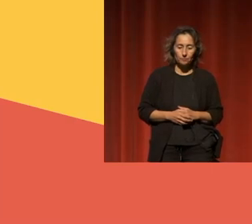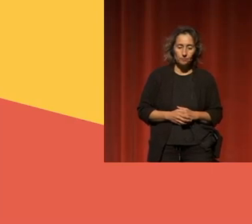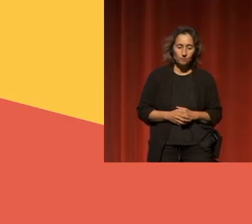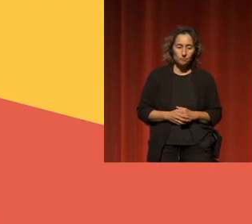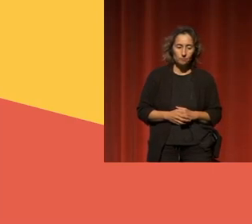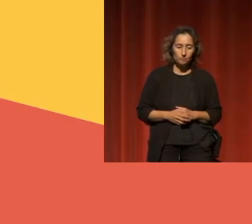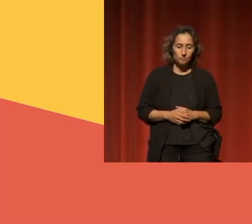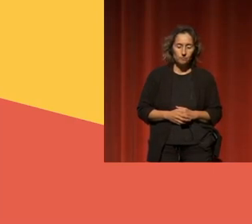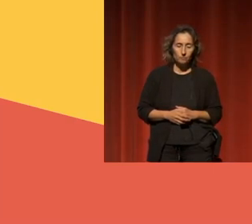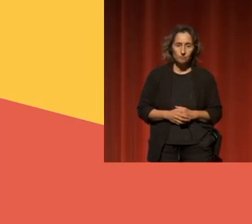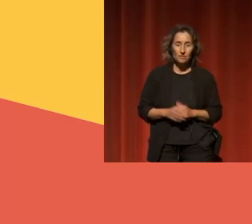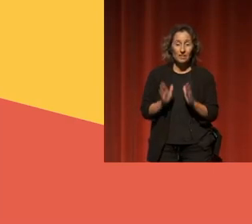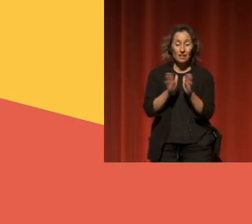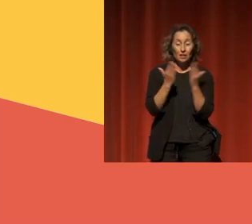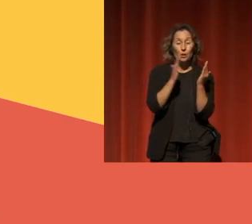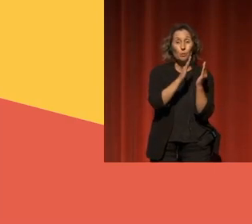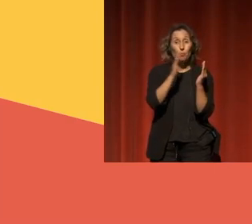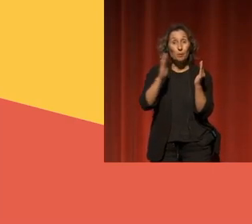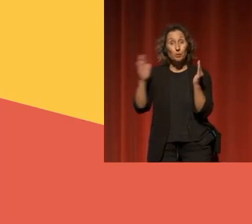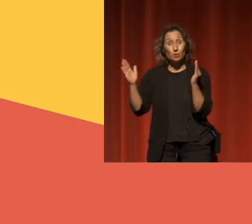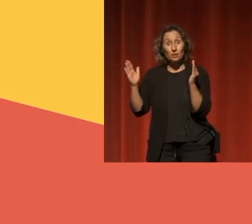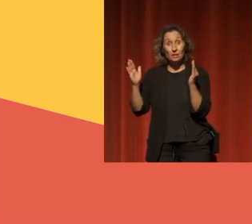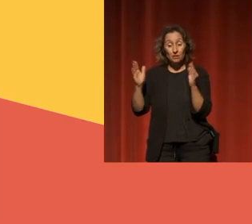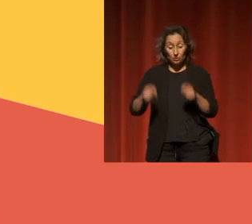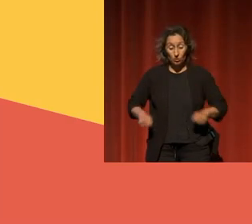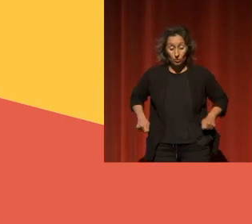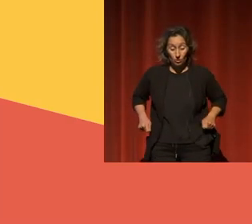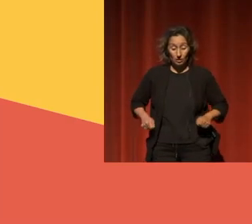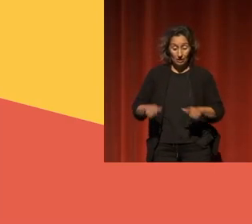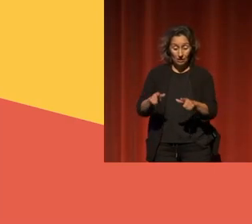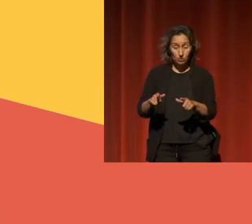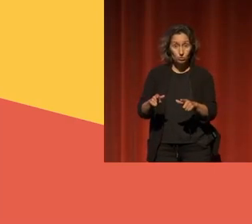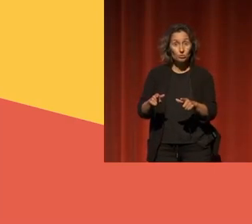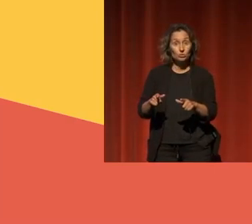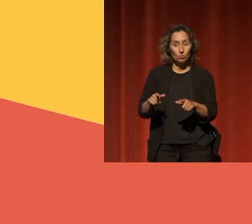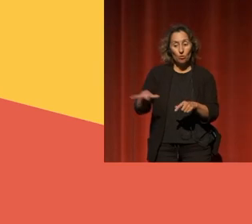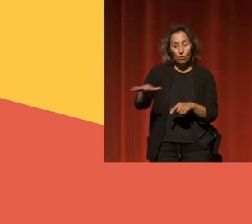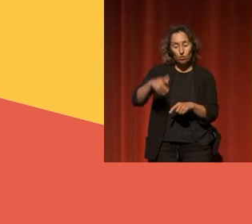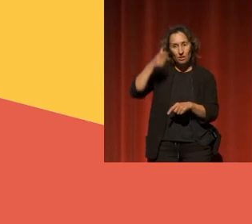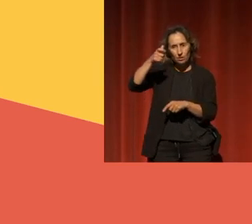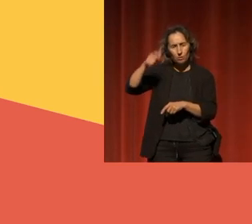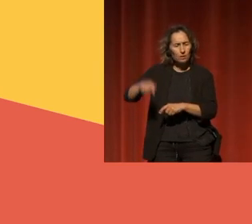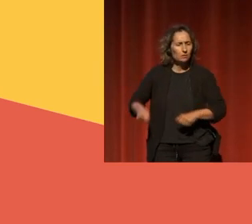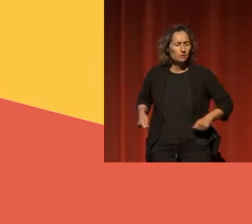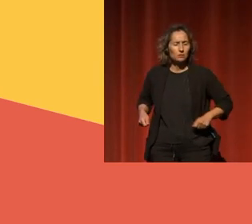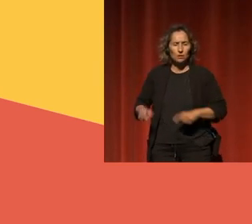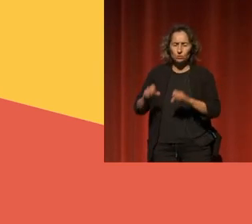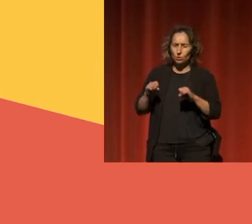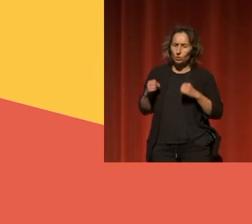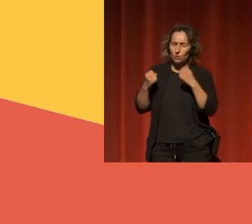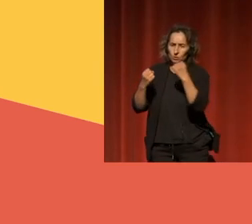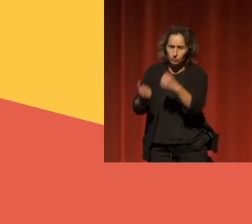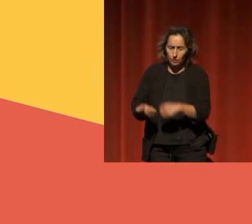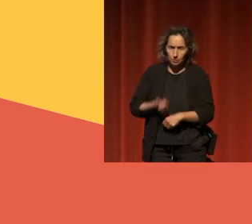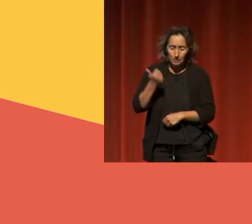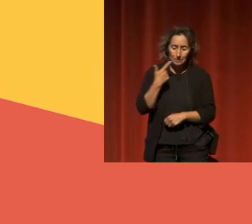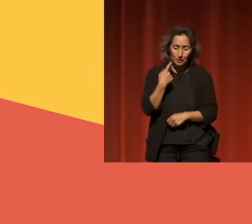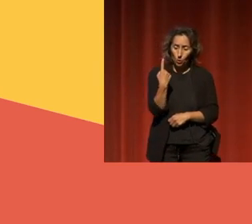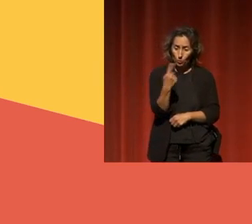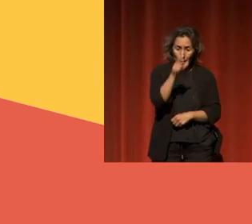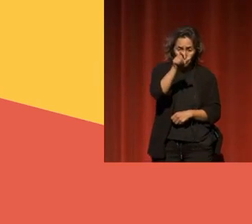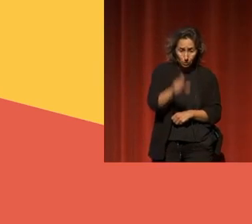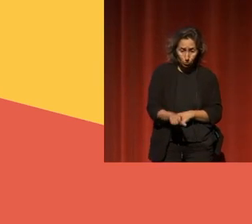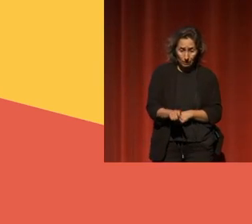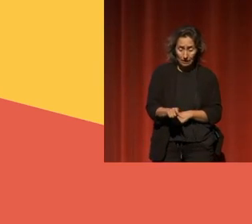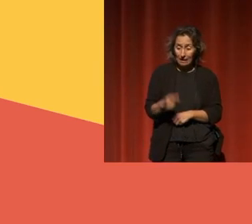el gasto en bibliotecas también supone un mayor esfuerzo para los ciudadanos en las zonas Rurales de media 14 por persona